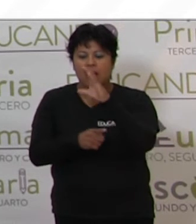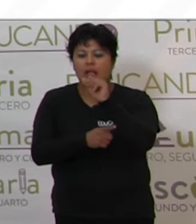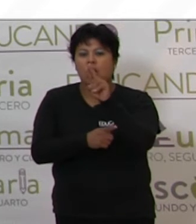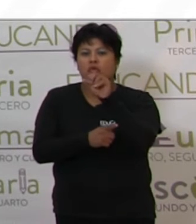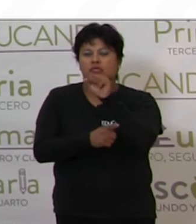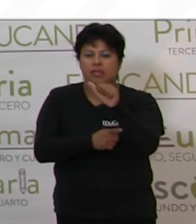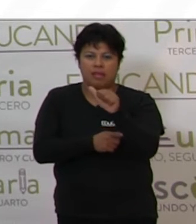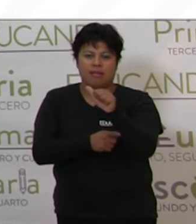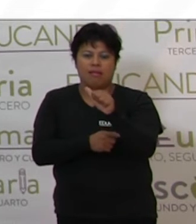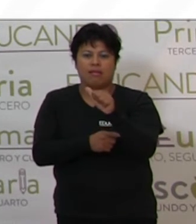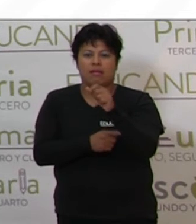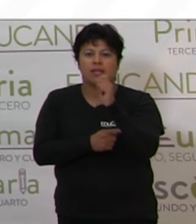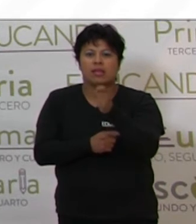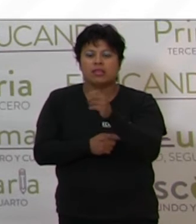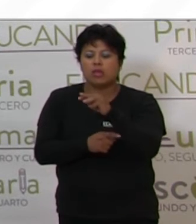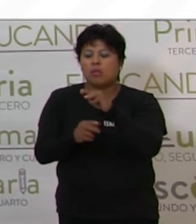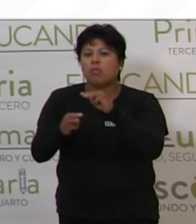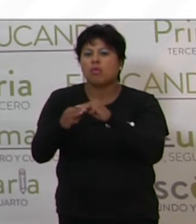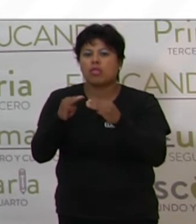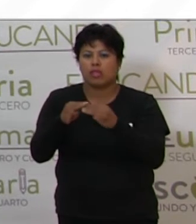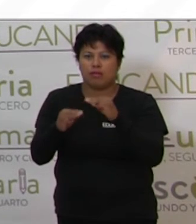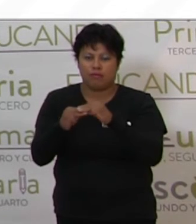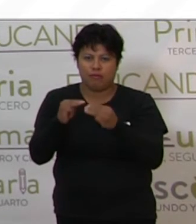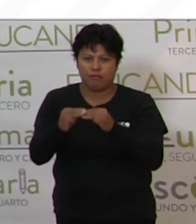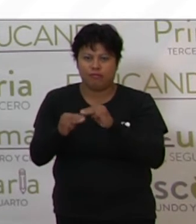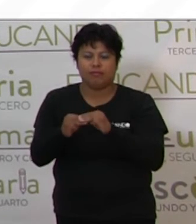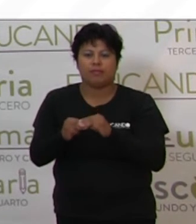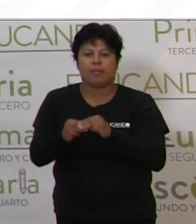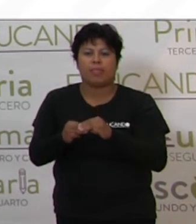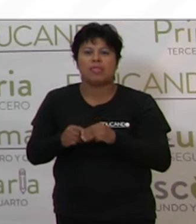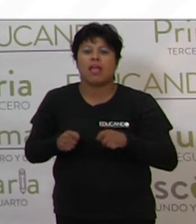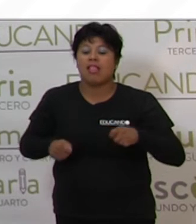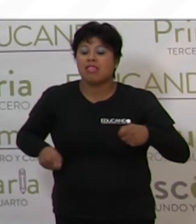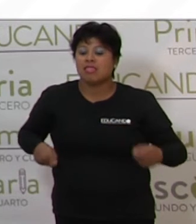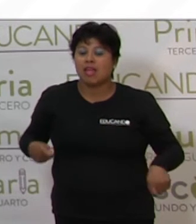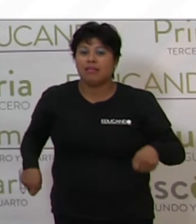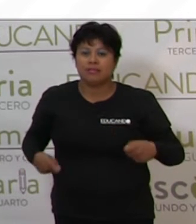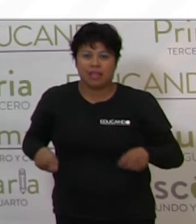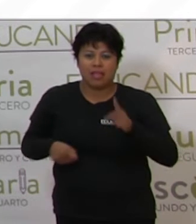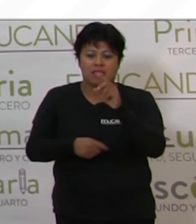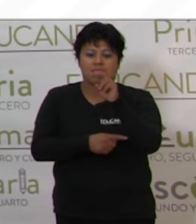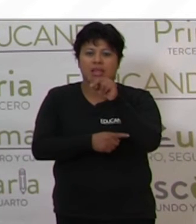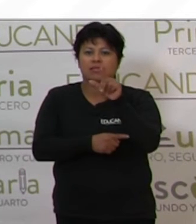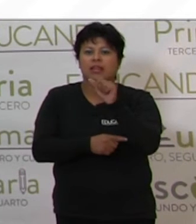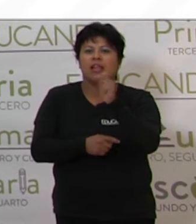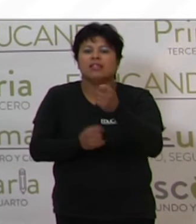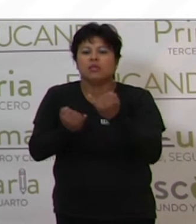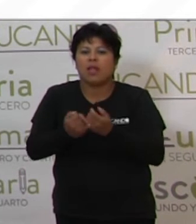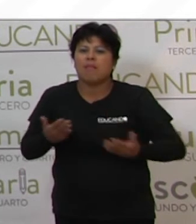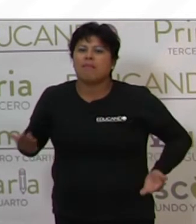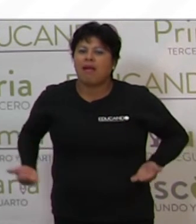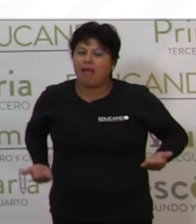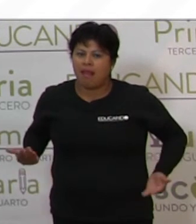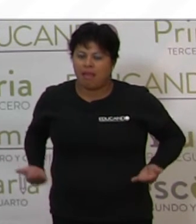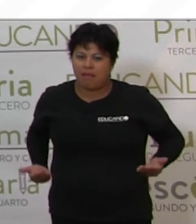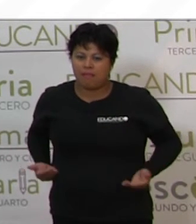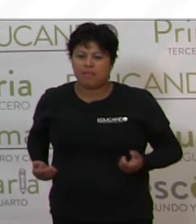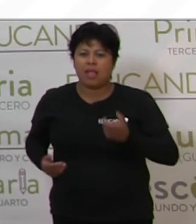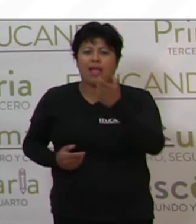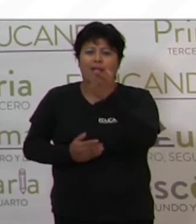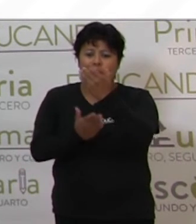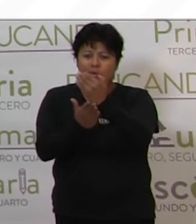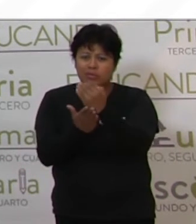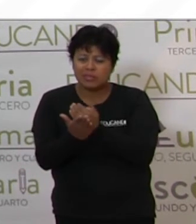causa, y el sinónimo es motivo, danza, el sinónimo es baile,